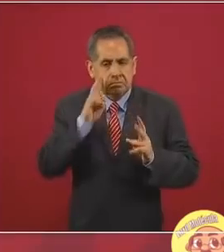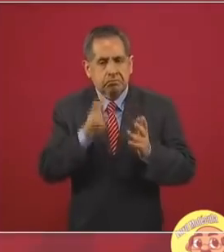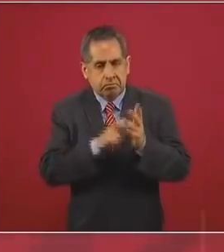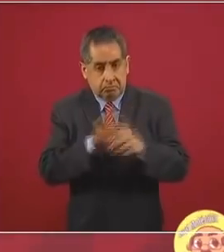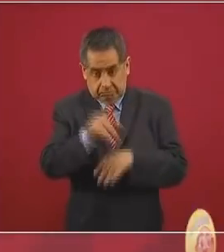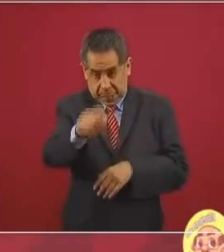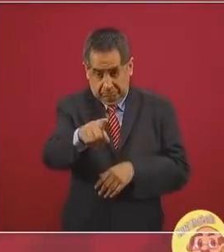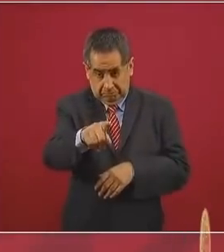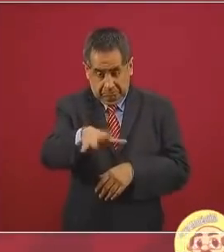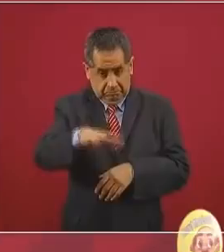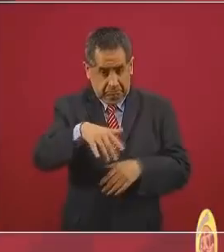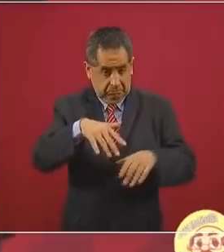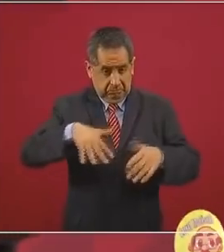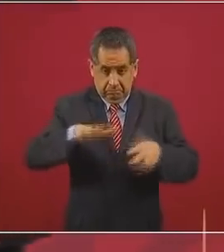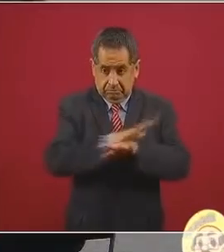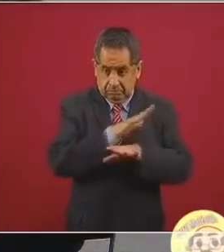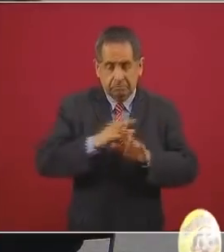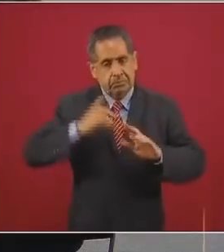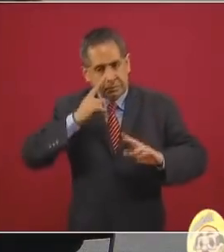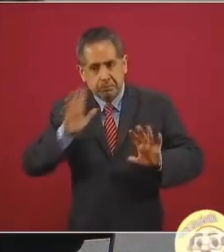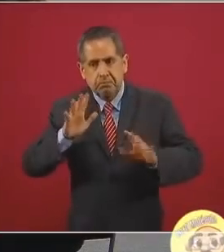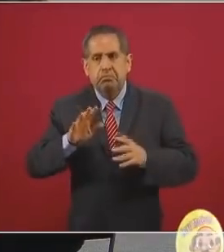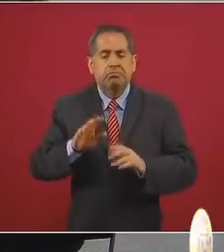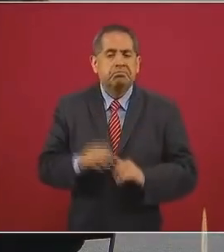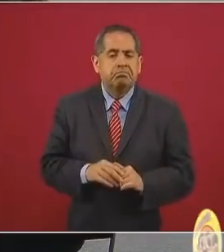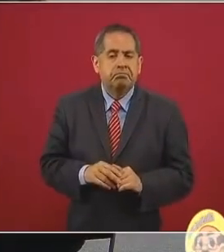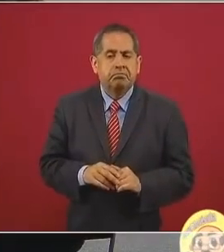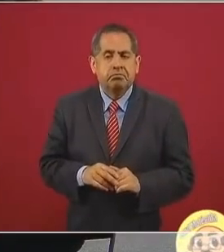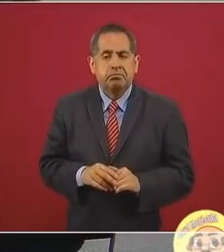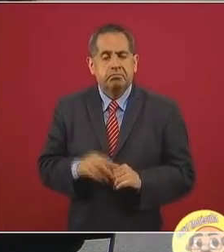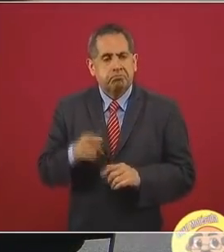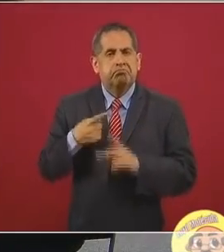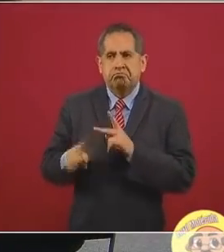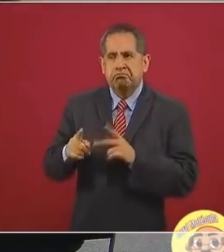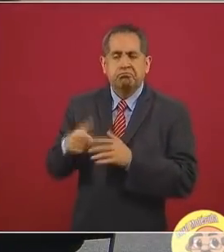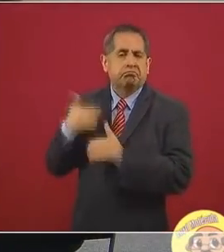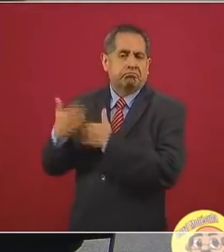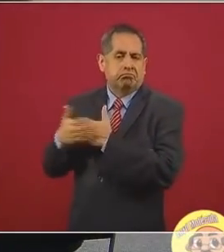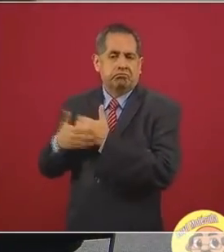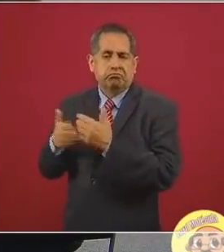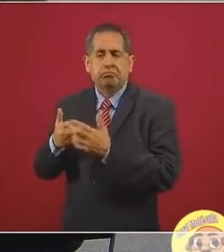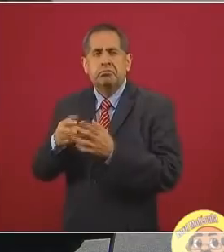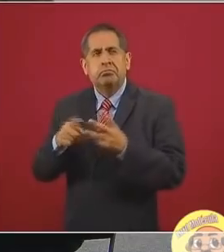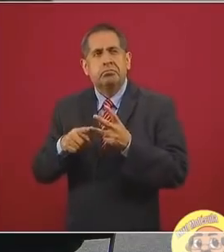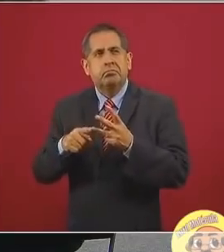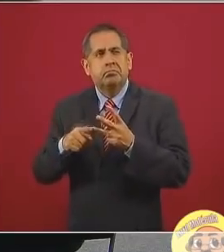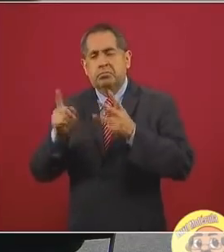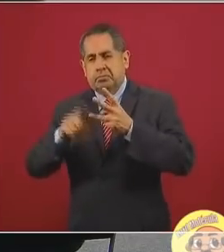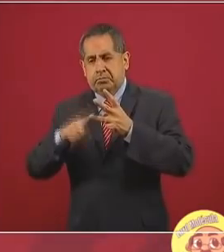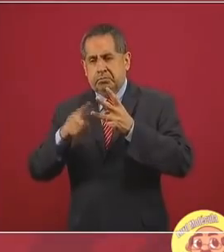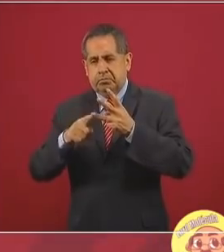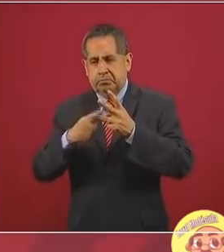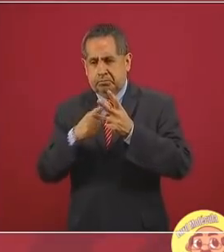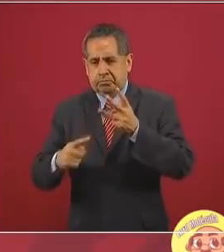hacer la reforma constitucional, la emprendemos en la segunda mitad